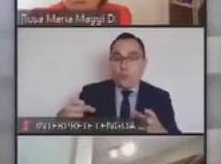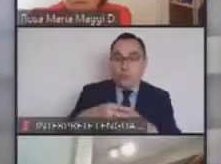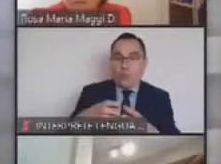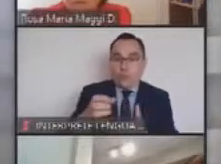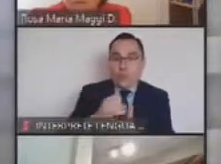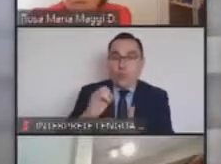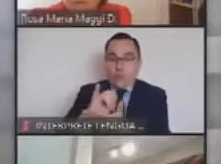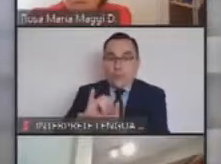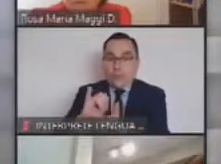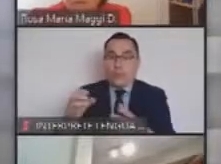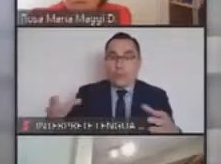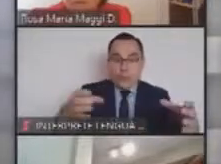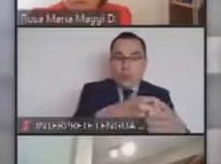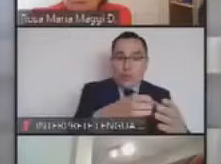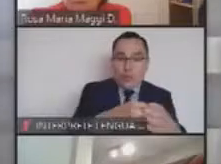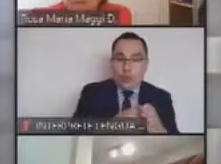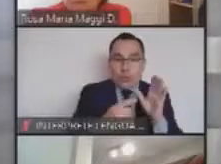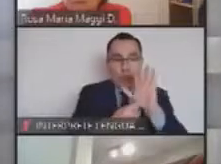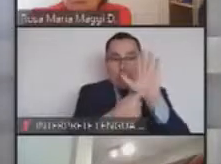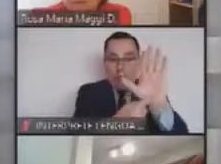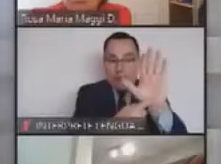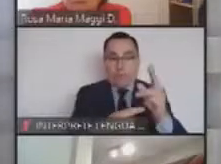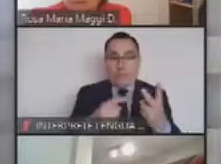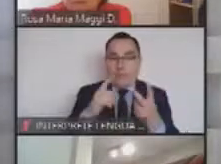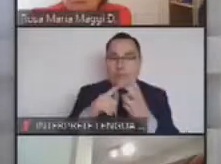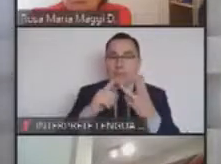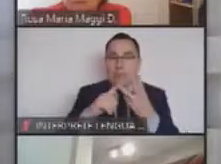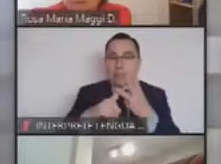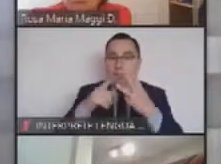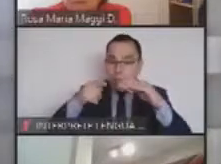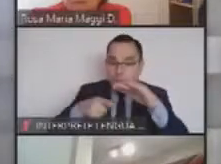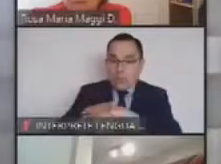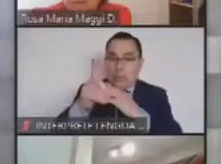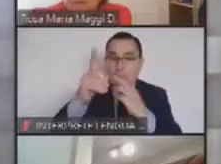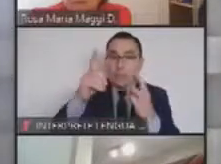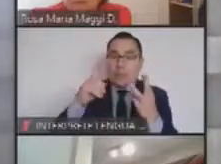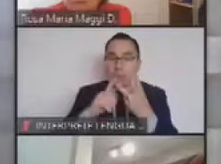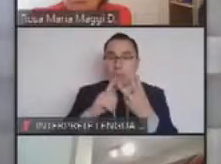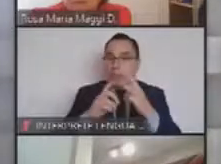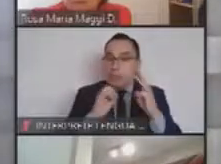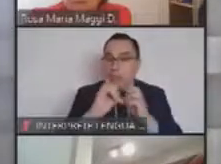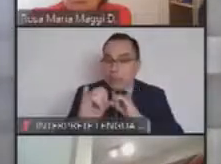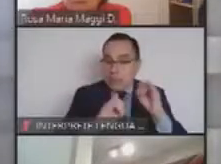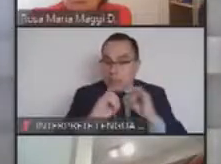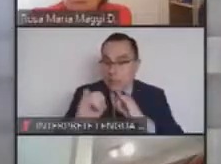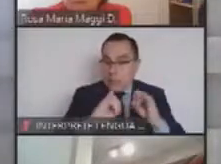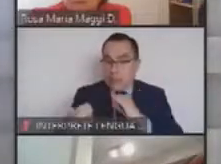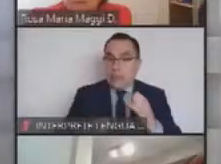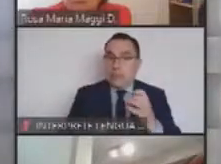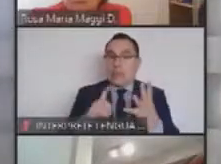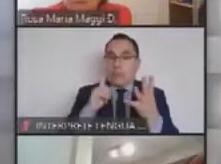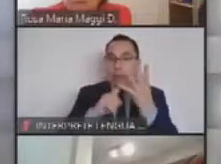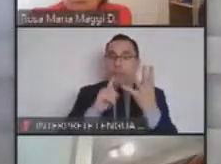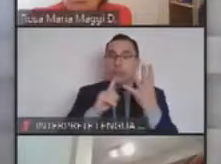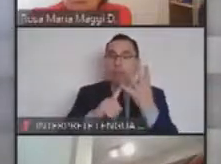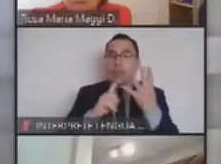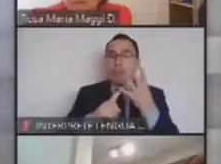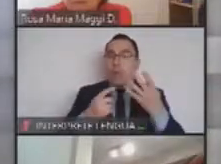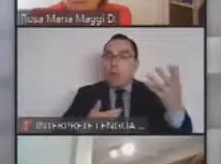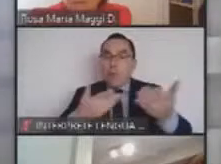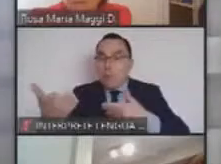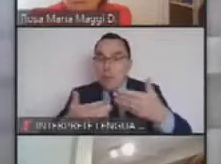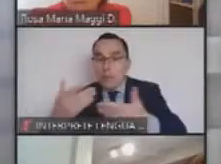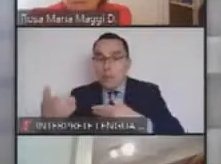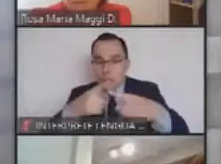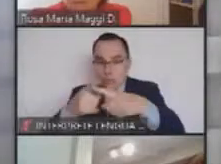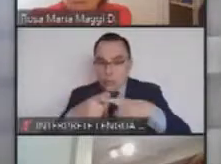y posicionamiento de imagen. 3. Accesibilidad en internet. Y lo número 4, la participación